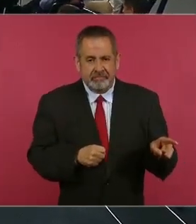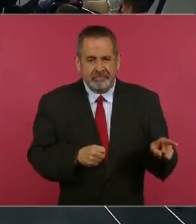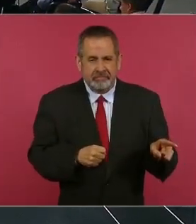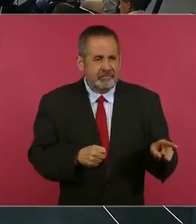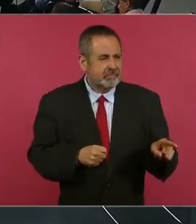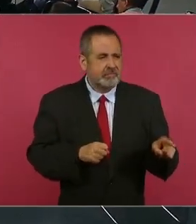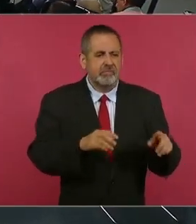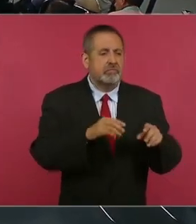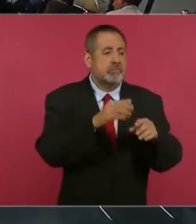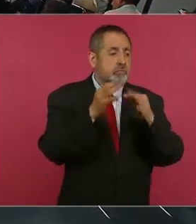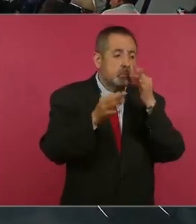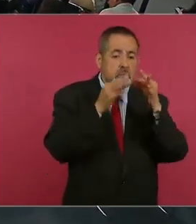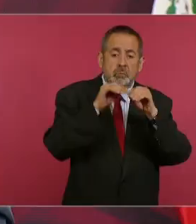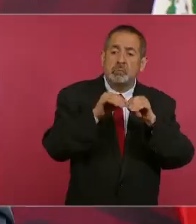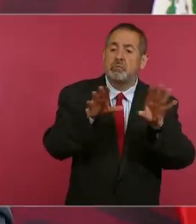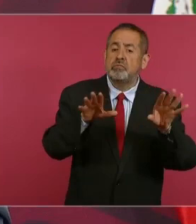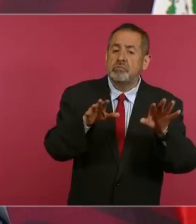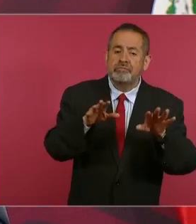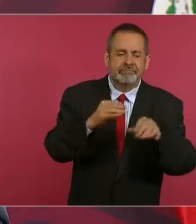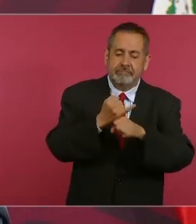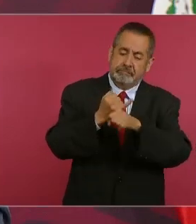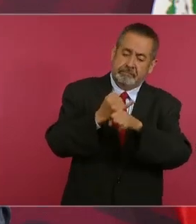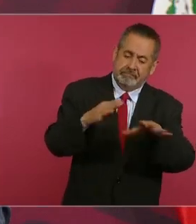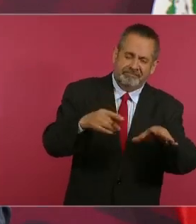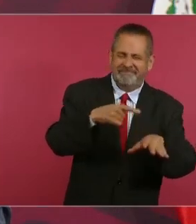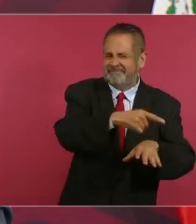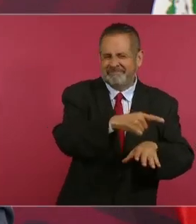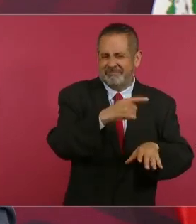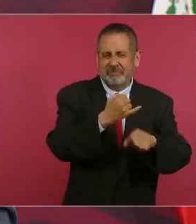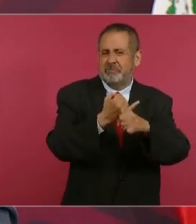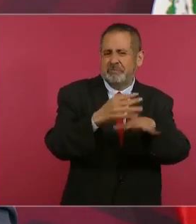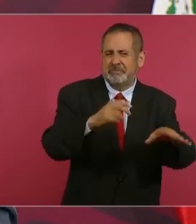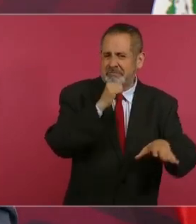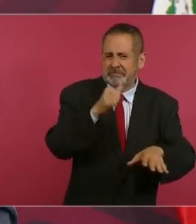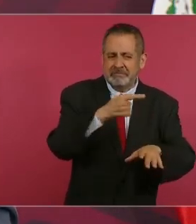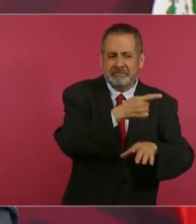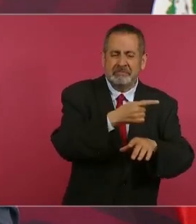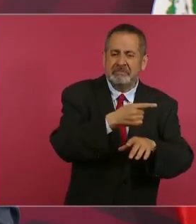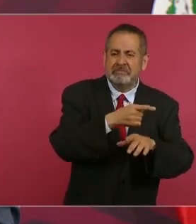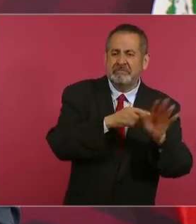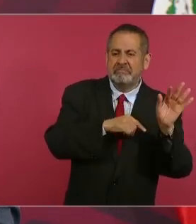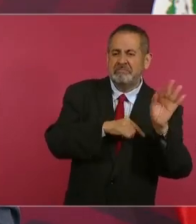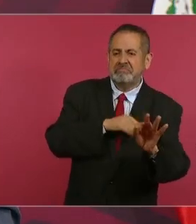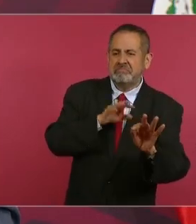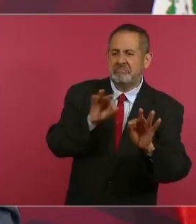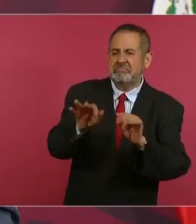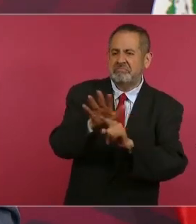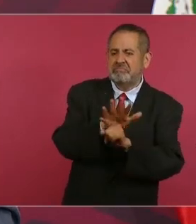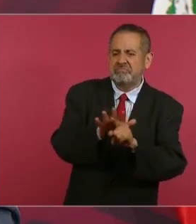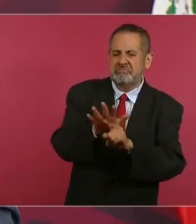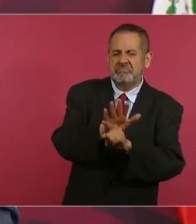llamar medios de comunicación ni de información siquiera, son de manipulación,